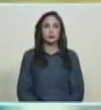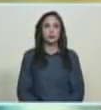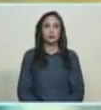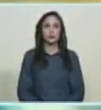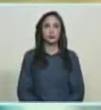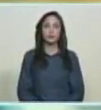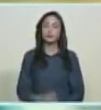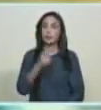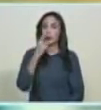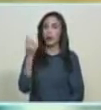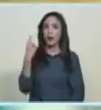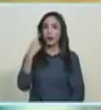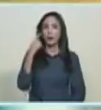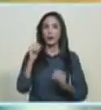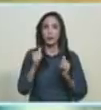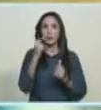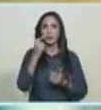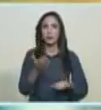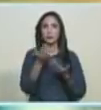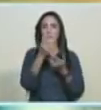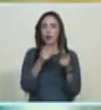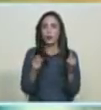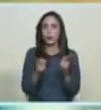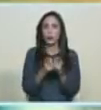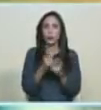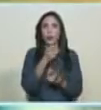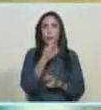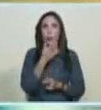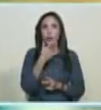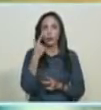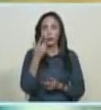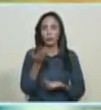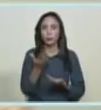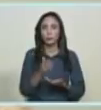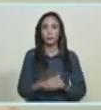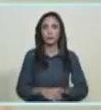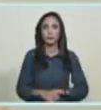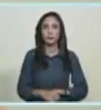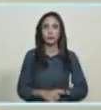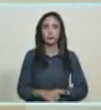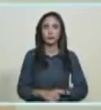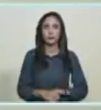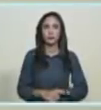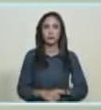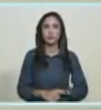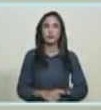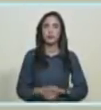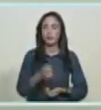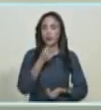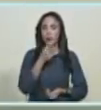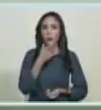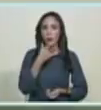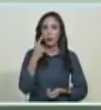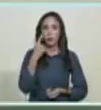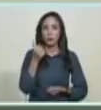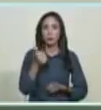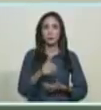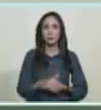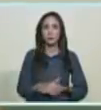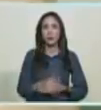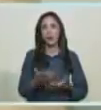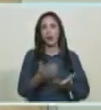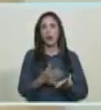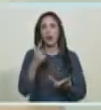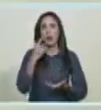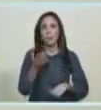estos lingotes en oro, lingoticos los llamo yo, están bonitos, ¿ves? Los lingoticos. Un lingotico de esto tiene